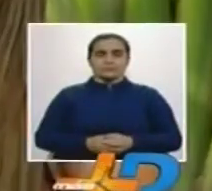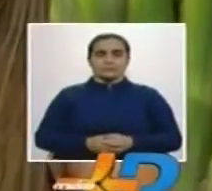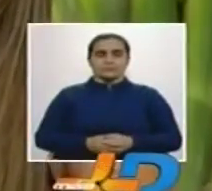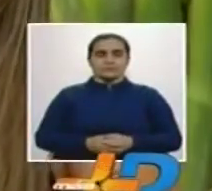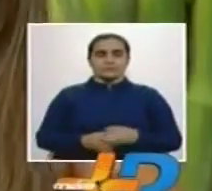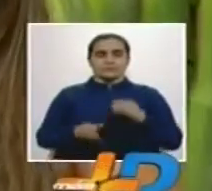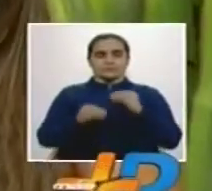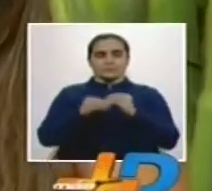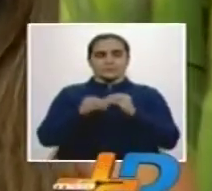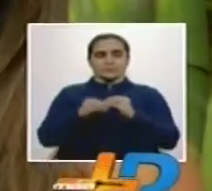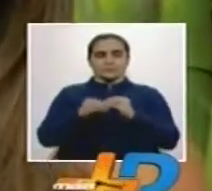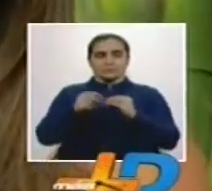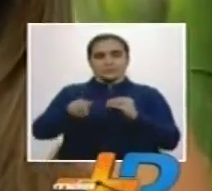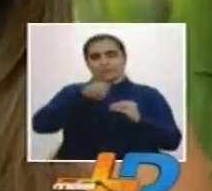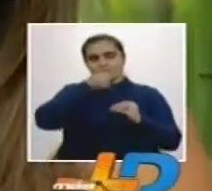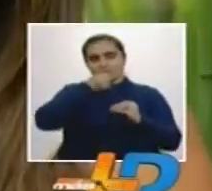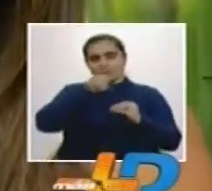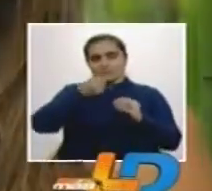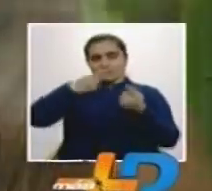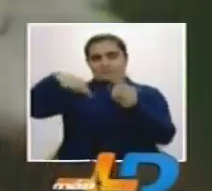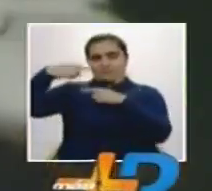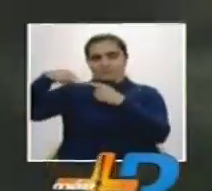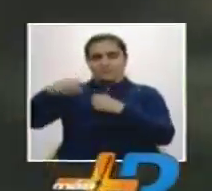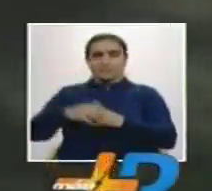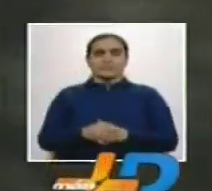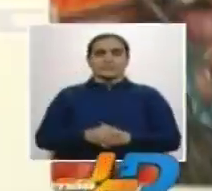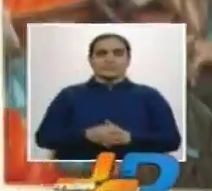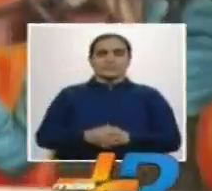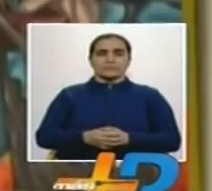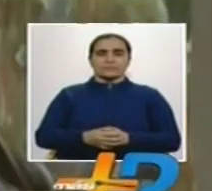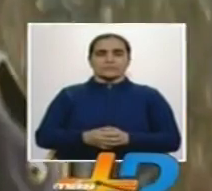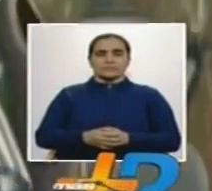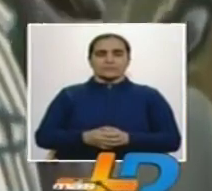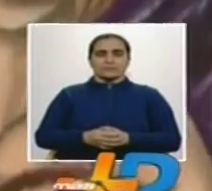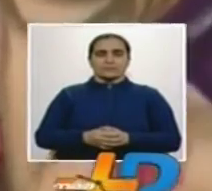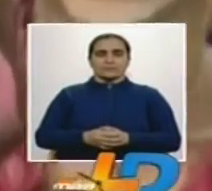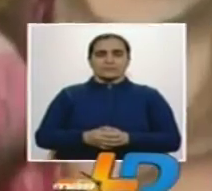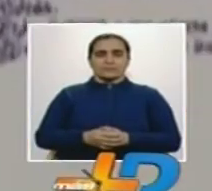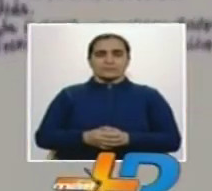A continuación, más noticias de entretenimiento.